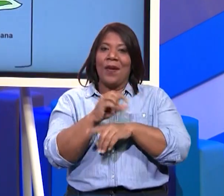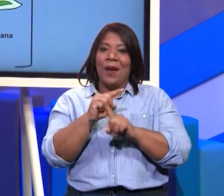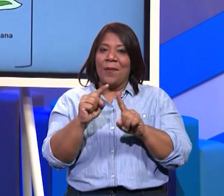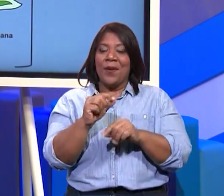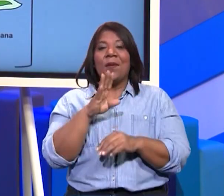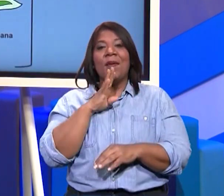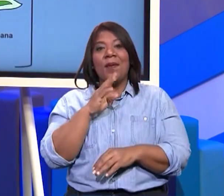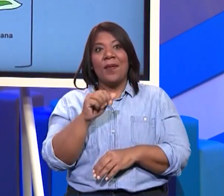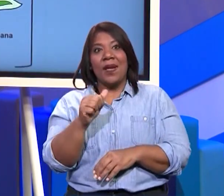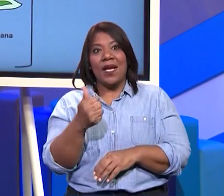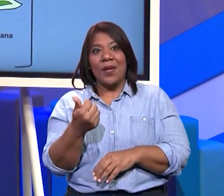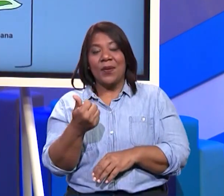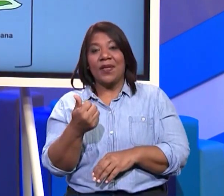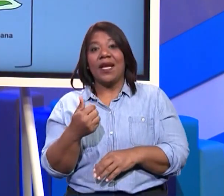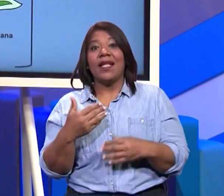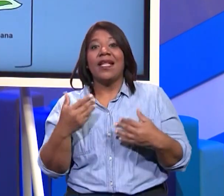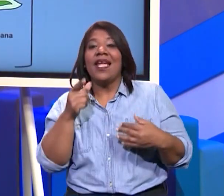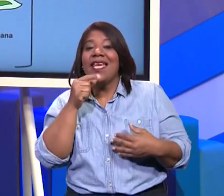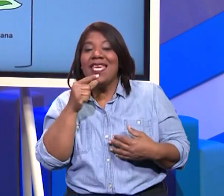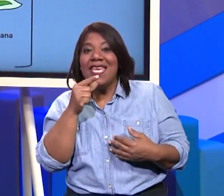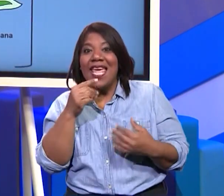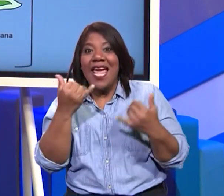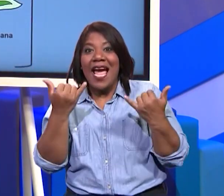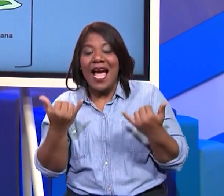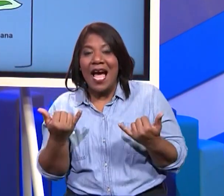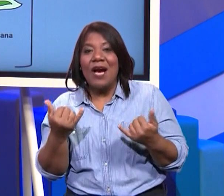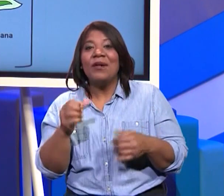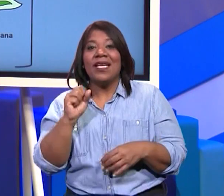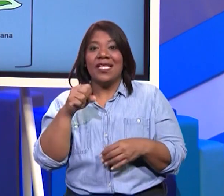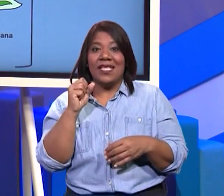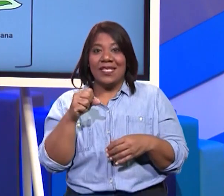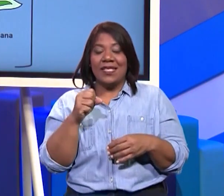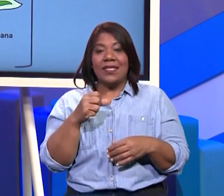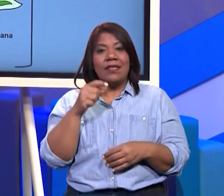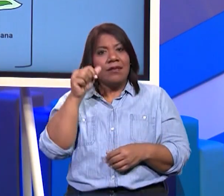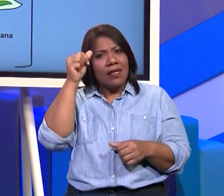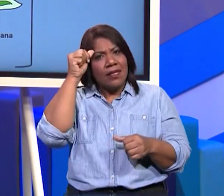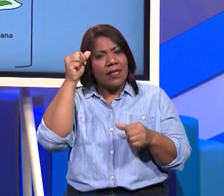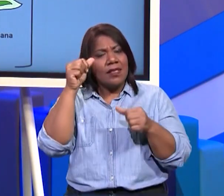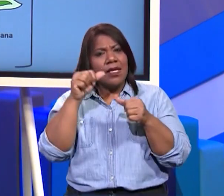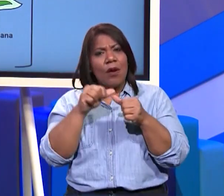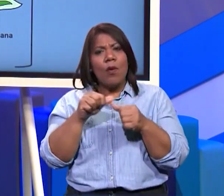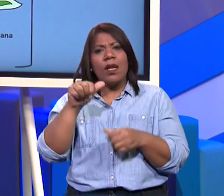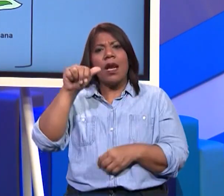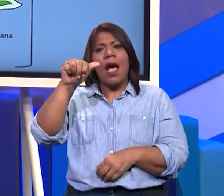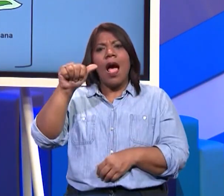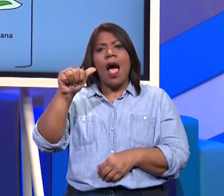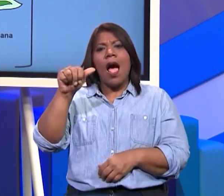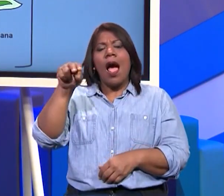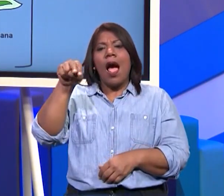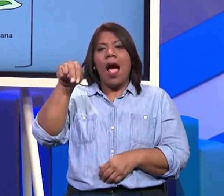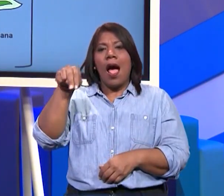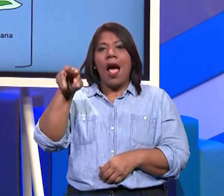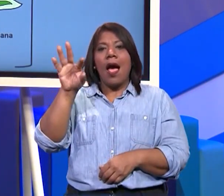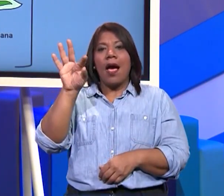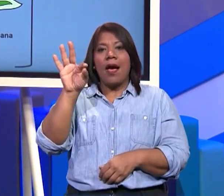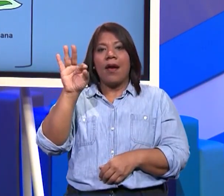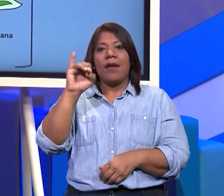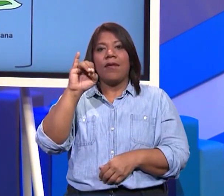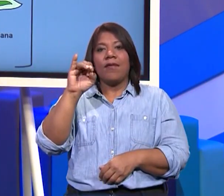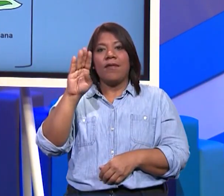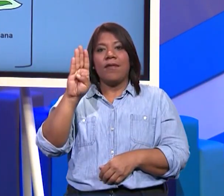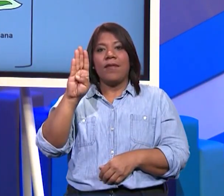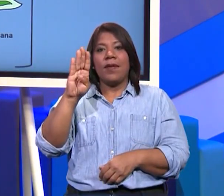entonces ahora al ciclo de vida de los anfibios. ¿Y alguien recuerda qué era un anfibio? ¡Ah, muy bien!